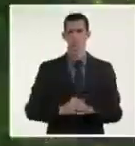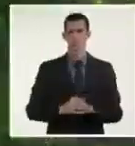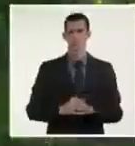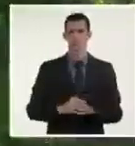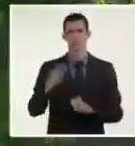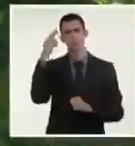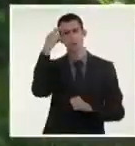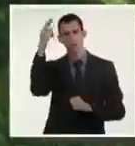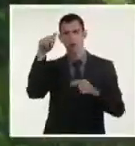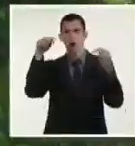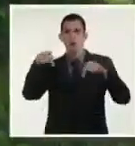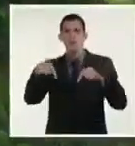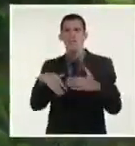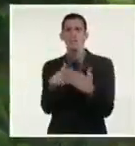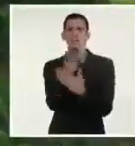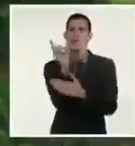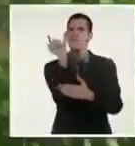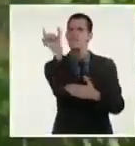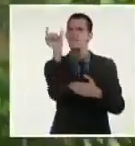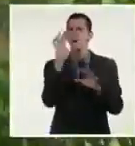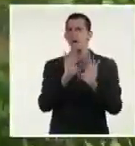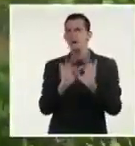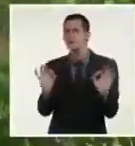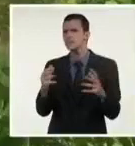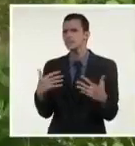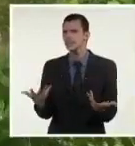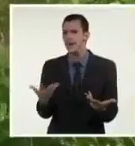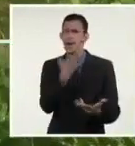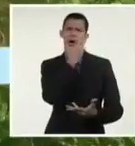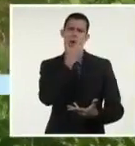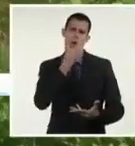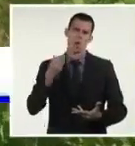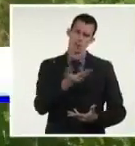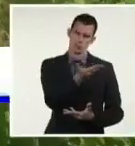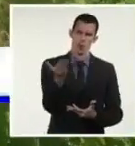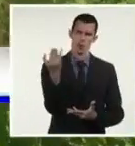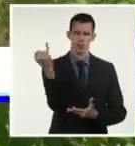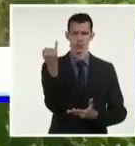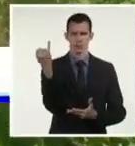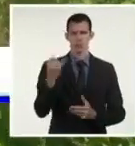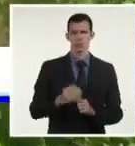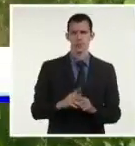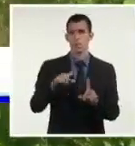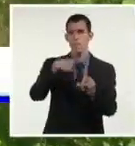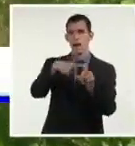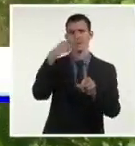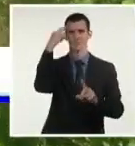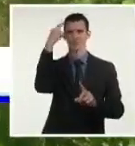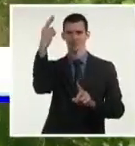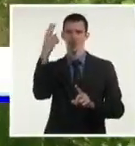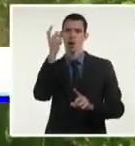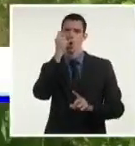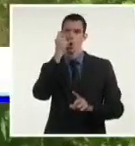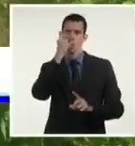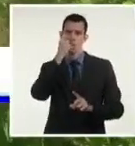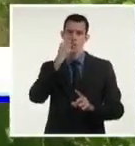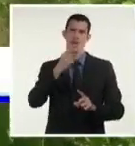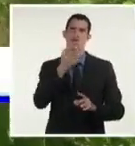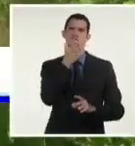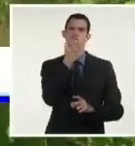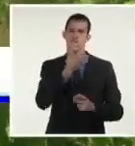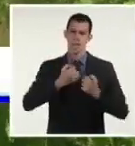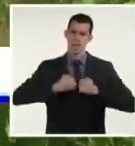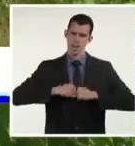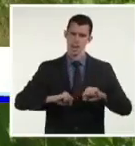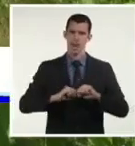de la Revolución Cubana, Fidel Castro Ruz. Los jóvenes nos vemos reflejados, es un código de futuro, es un código para nuestras familias, para